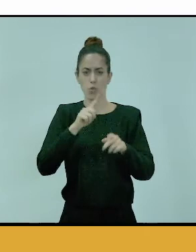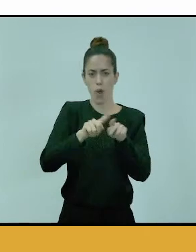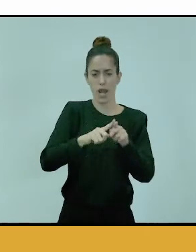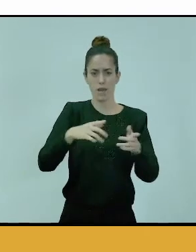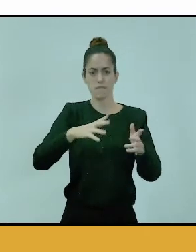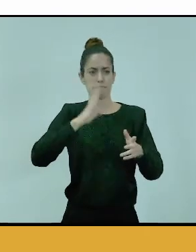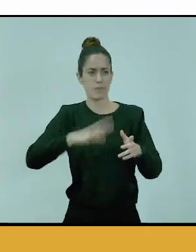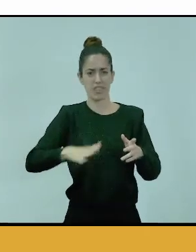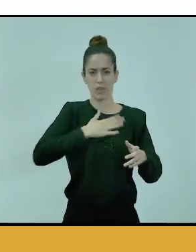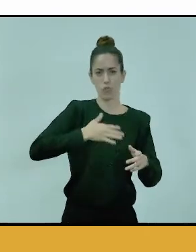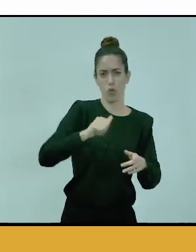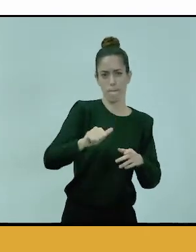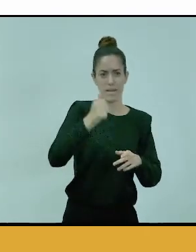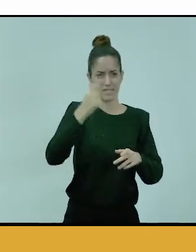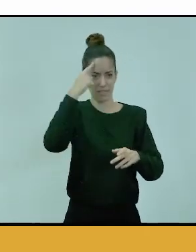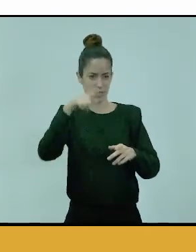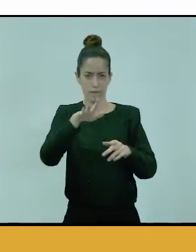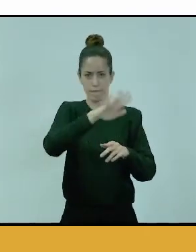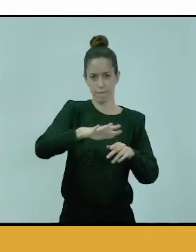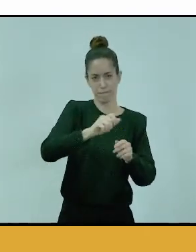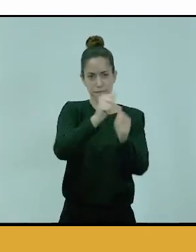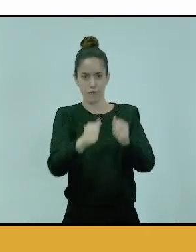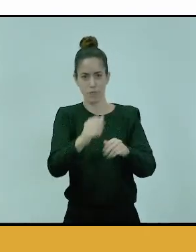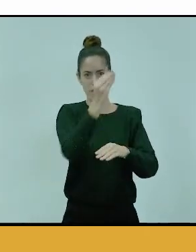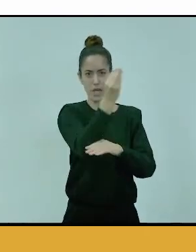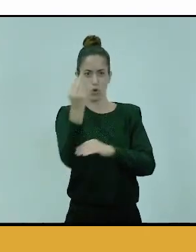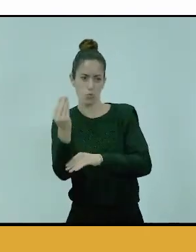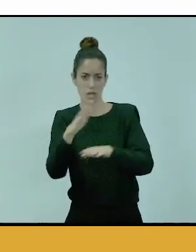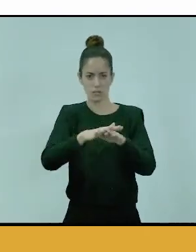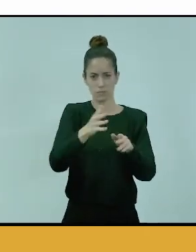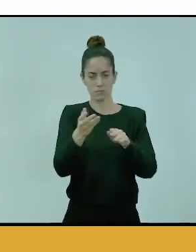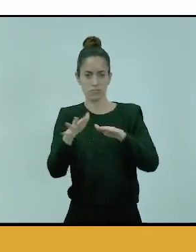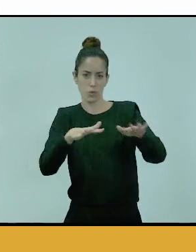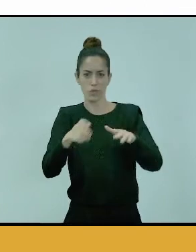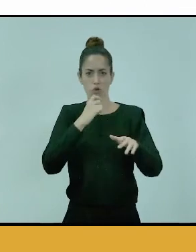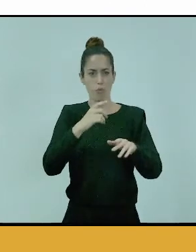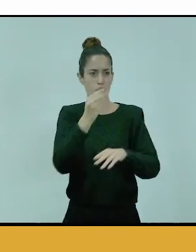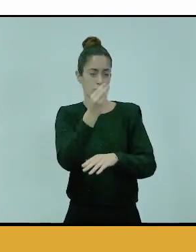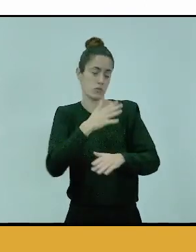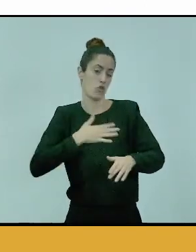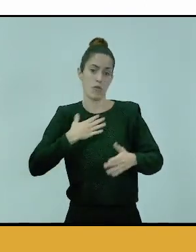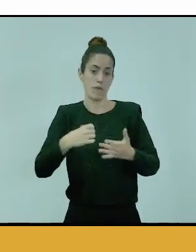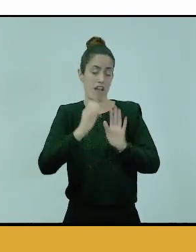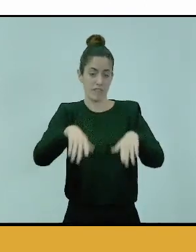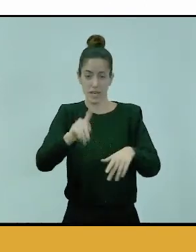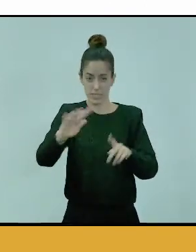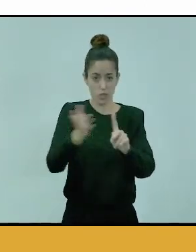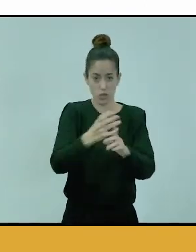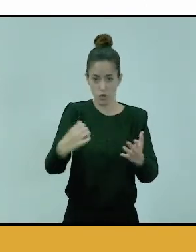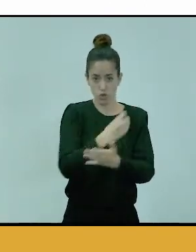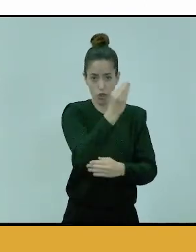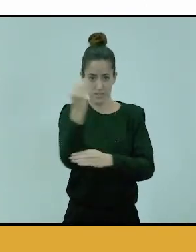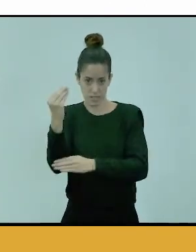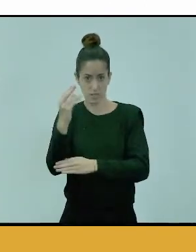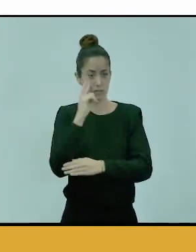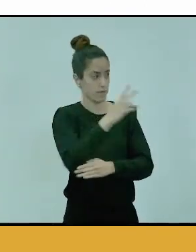les parecía más cómodo o que era una manera interesante de tenerlo. Así es como se las encontraron todas.